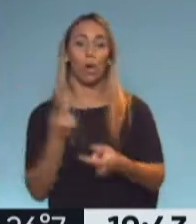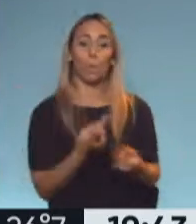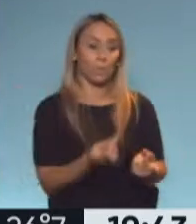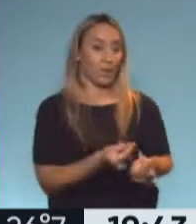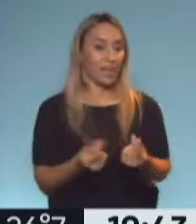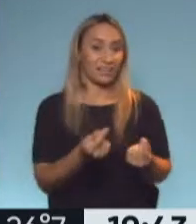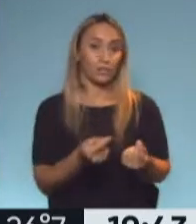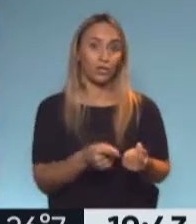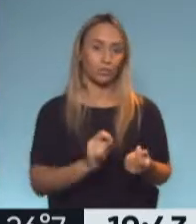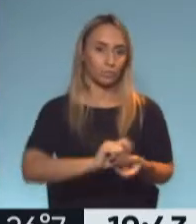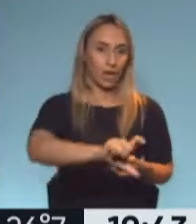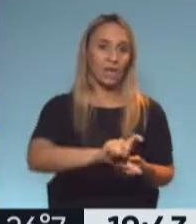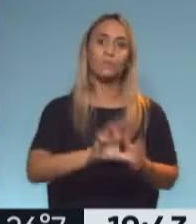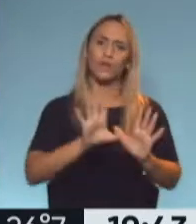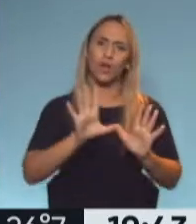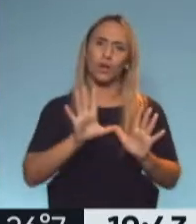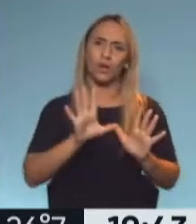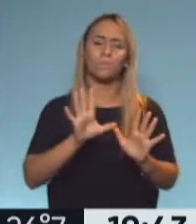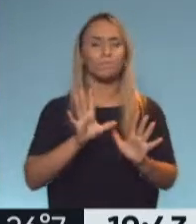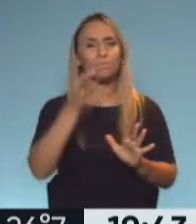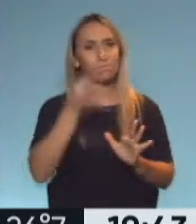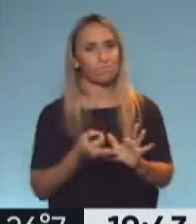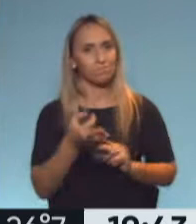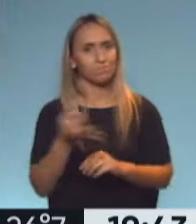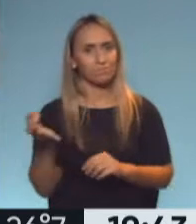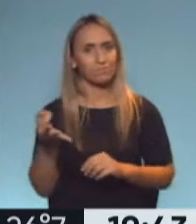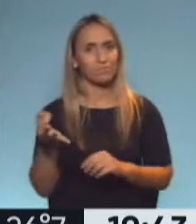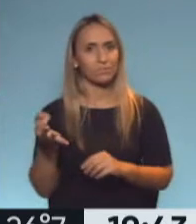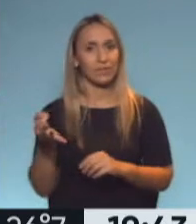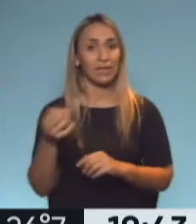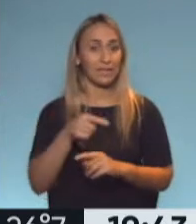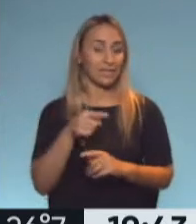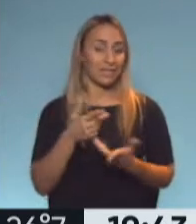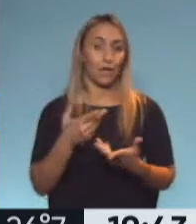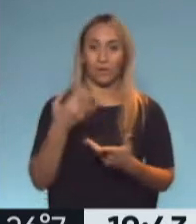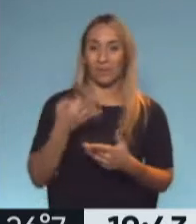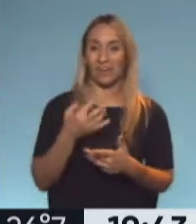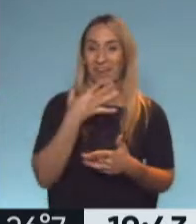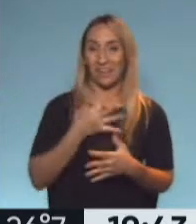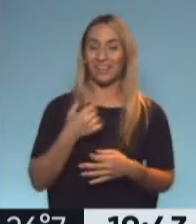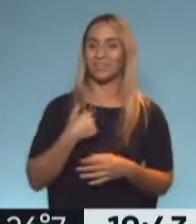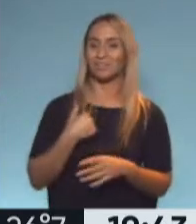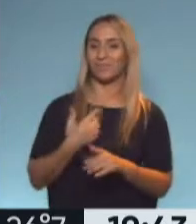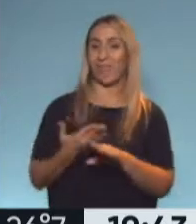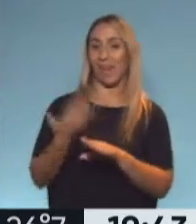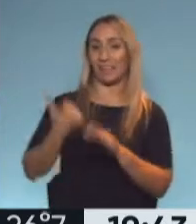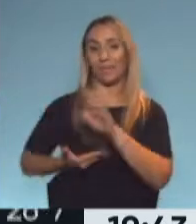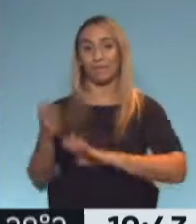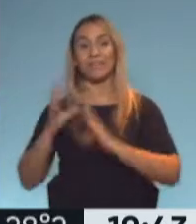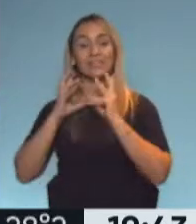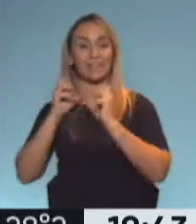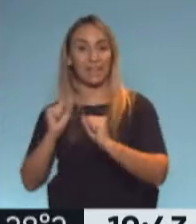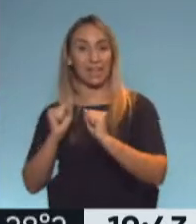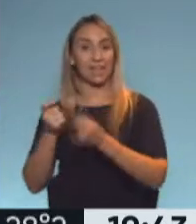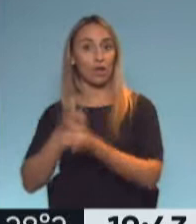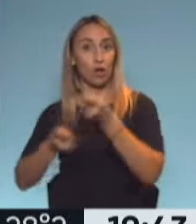y en algunos productos más que en otros. Sin duda, y eso es una tarea, en realidad vengo de la Secretaría de Comercio, estamos